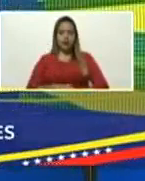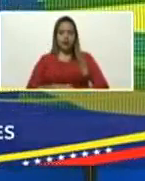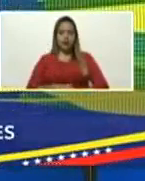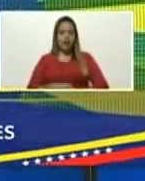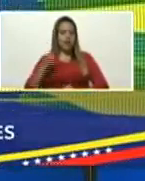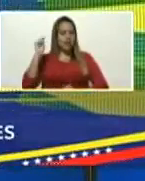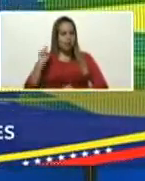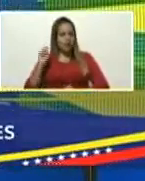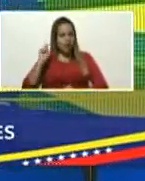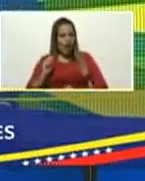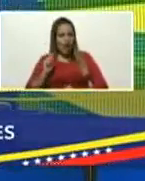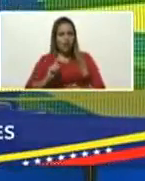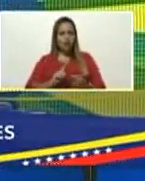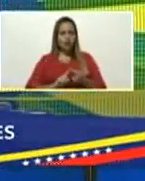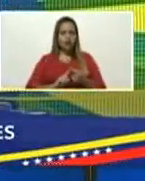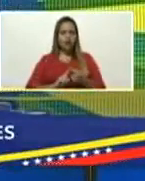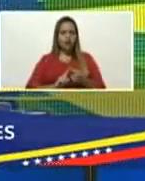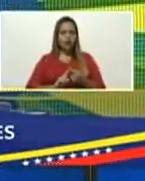diputados, diputadas,